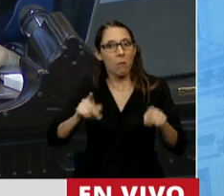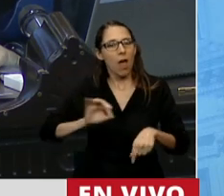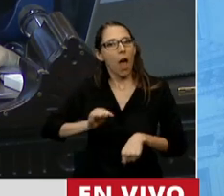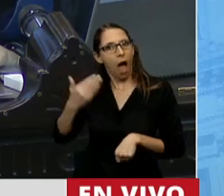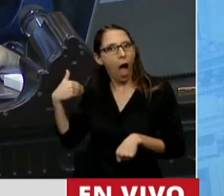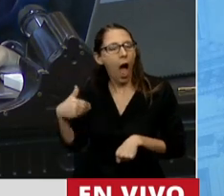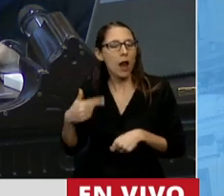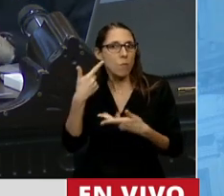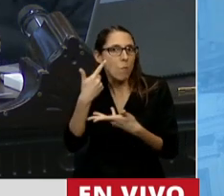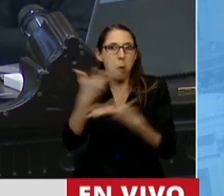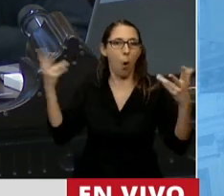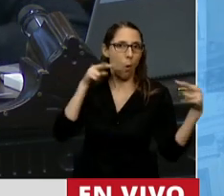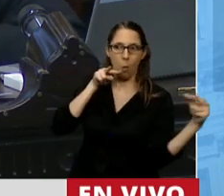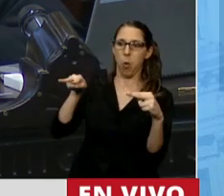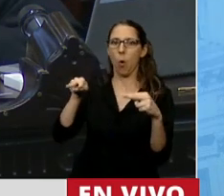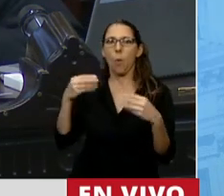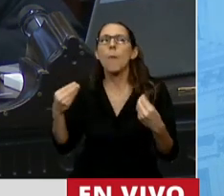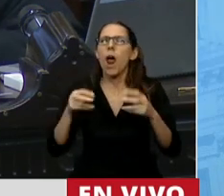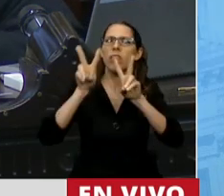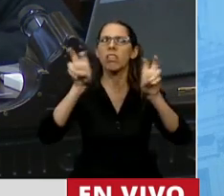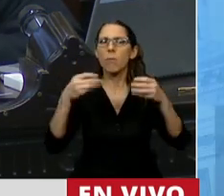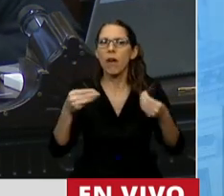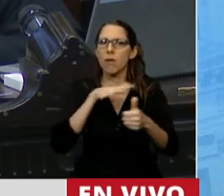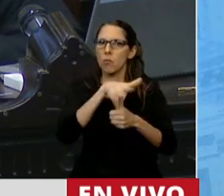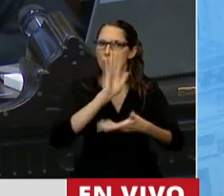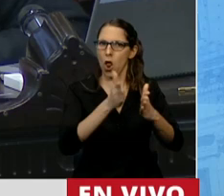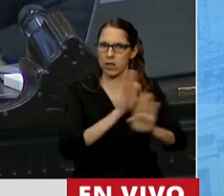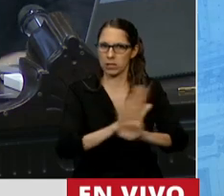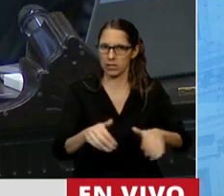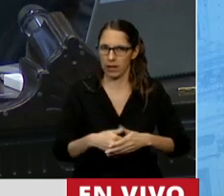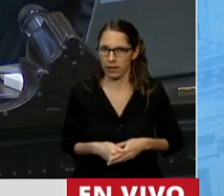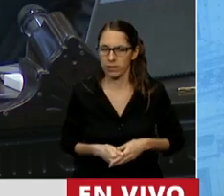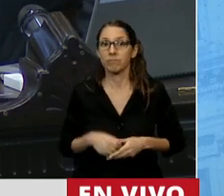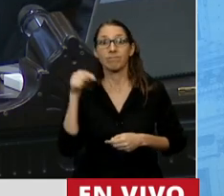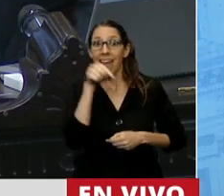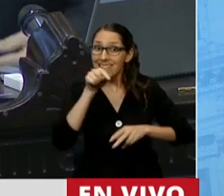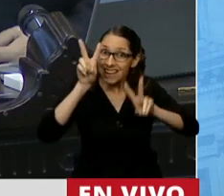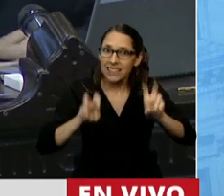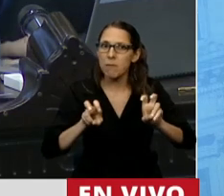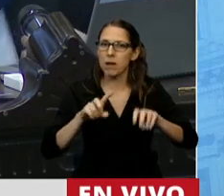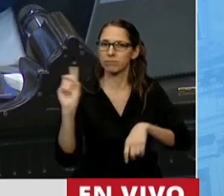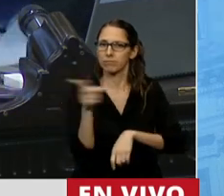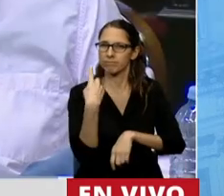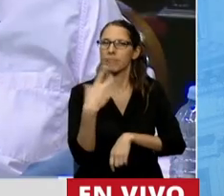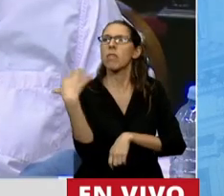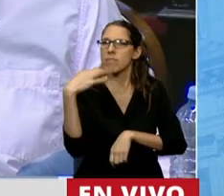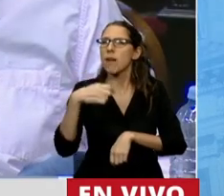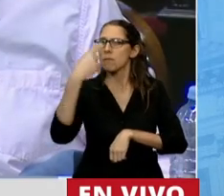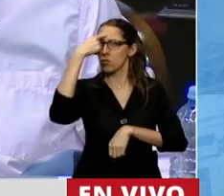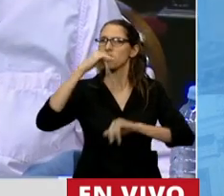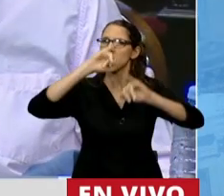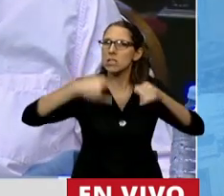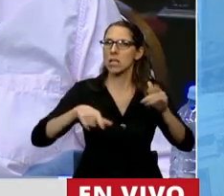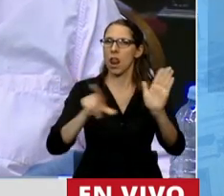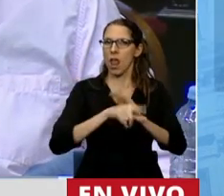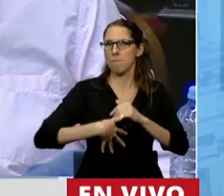mayor visibilidad contra toda violencia de género. Y es en ese marco que debemos colocar la interrupción voluntaria